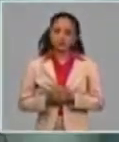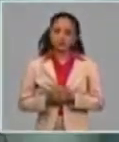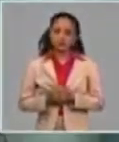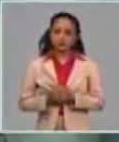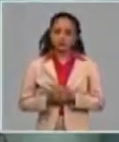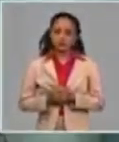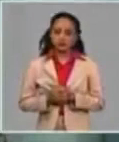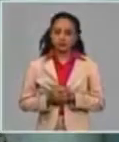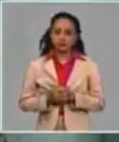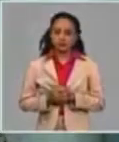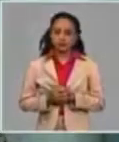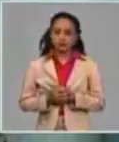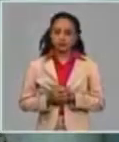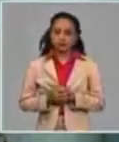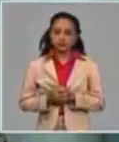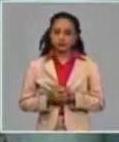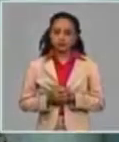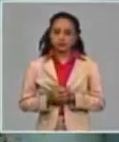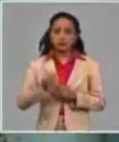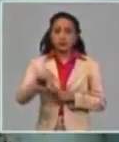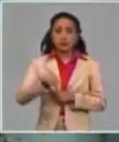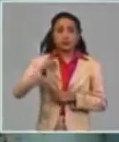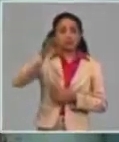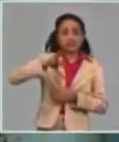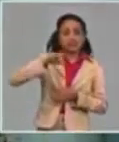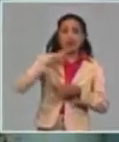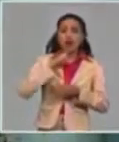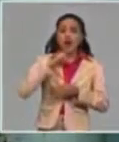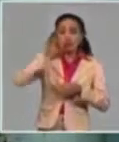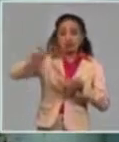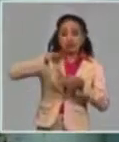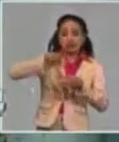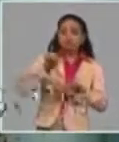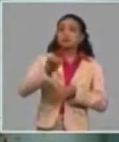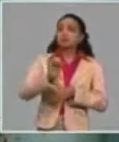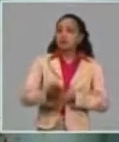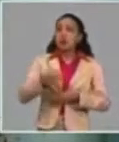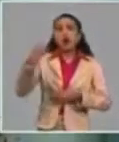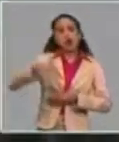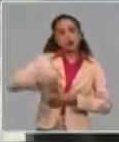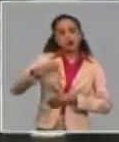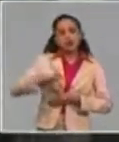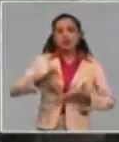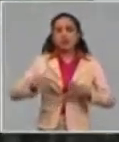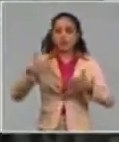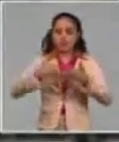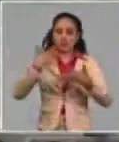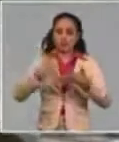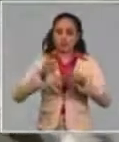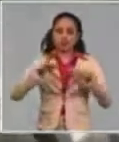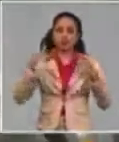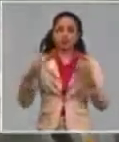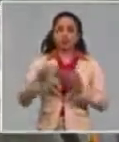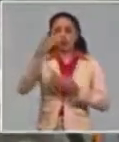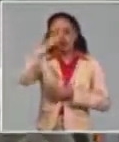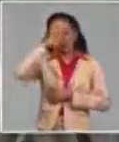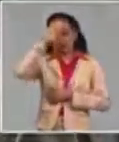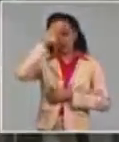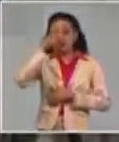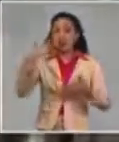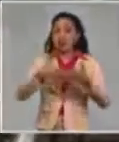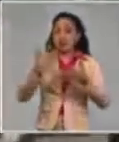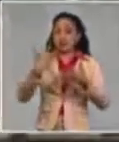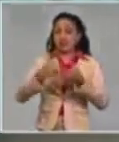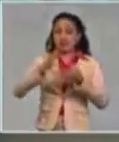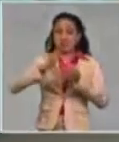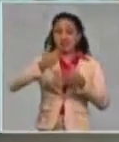de la dilución del hipocloruro de sodio, aprovechando la infraestructura de la empresa en todo el país. La empresa de gases industriales resulta vital en